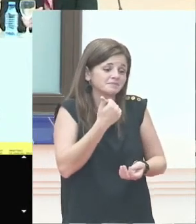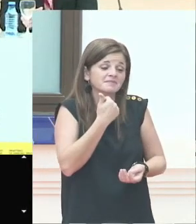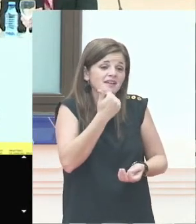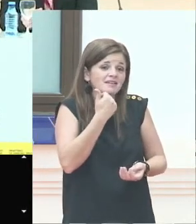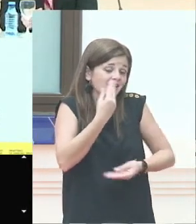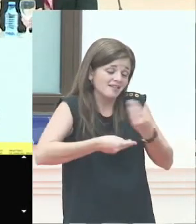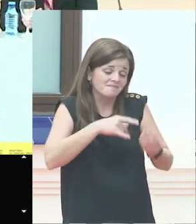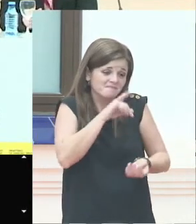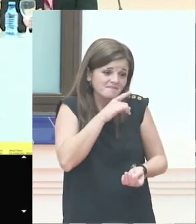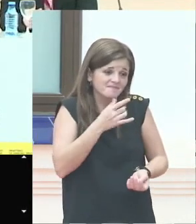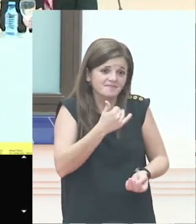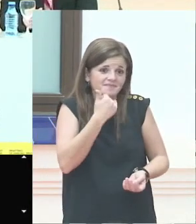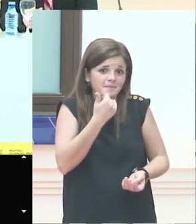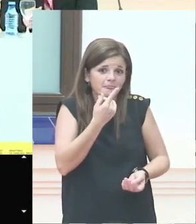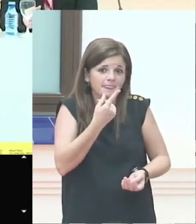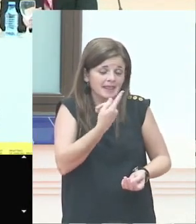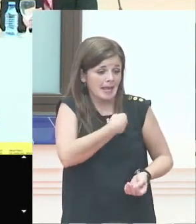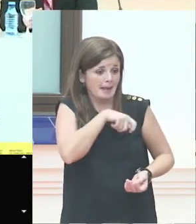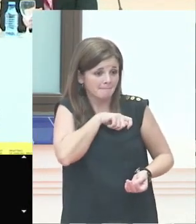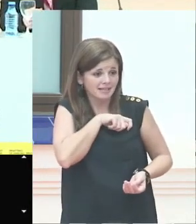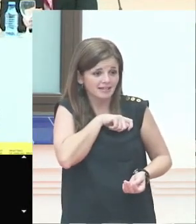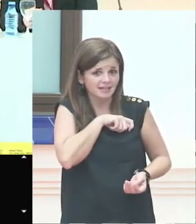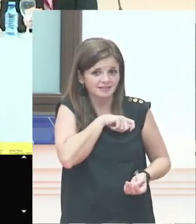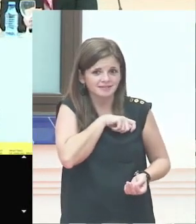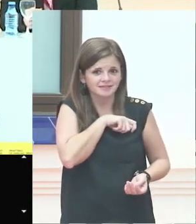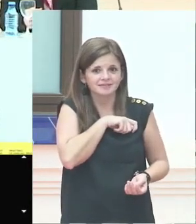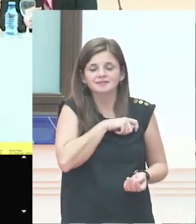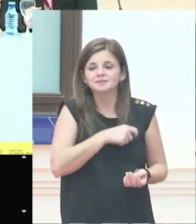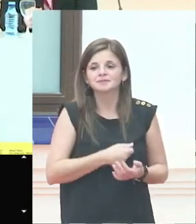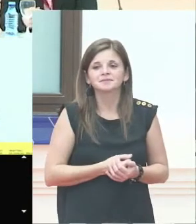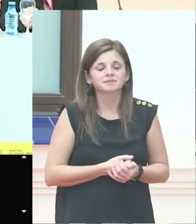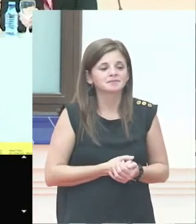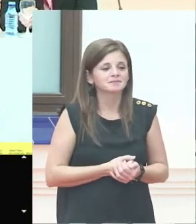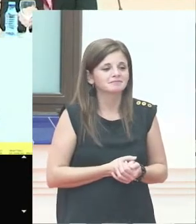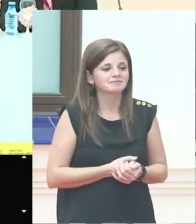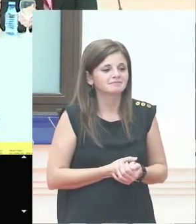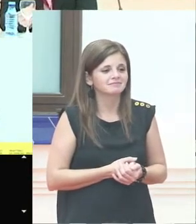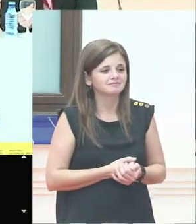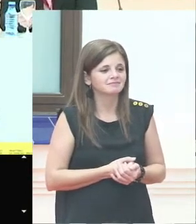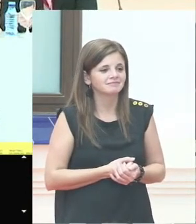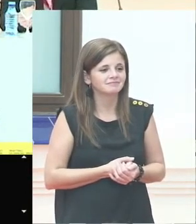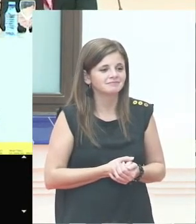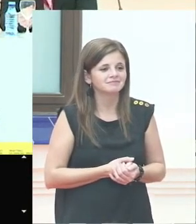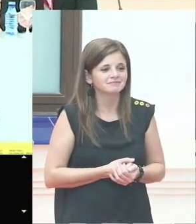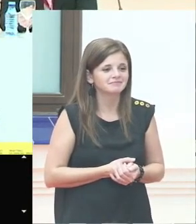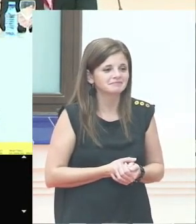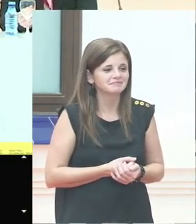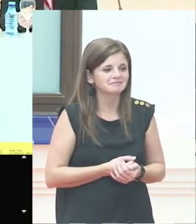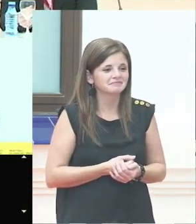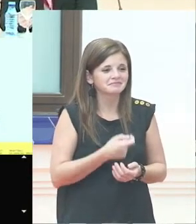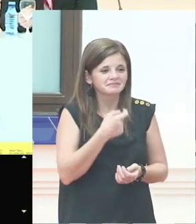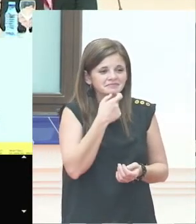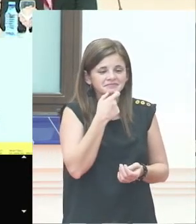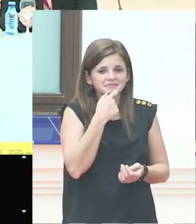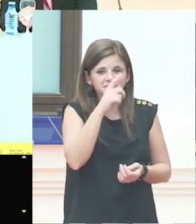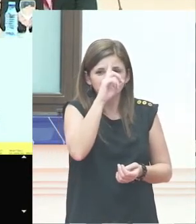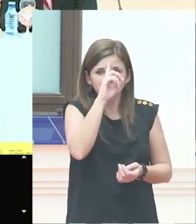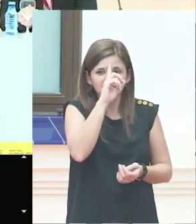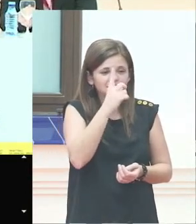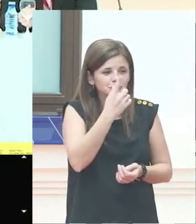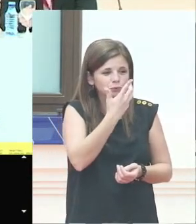Europea, y es que en la Unión Europea no existe lo que en Estados Unidos existe, se llama el Patriot Act, que no sé si lo conocéis, es algo así como el decreto patriota, podría